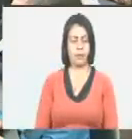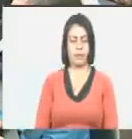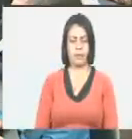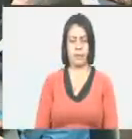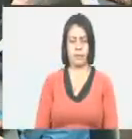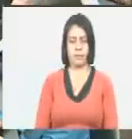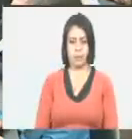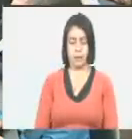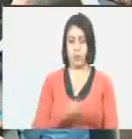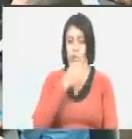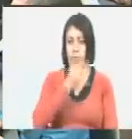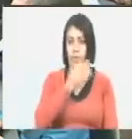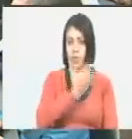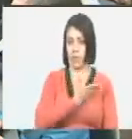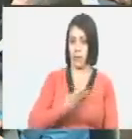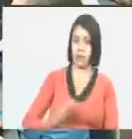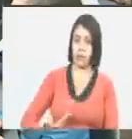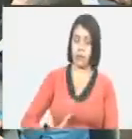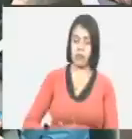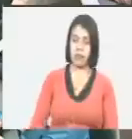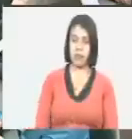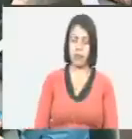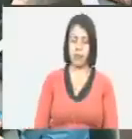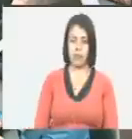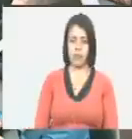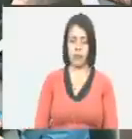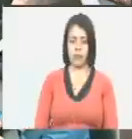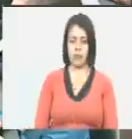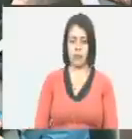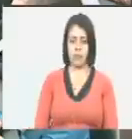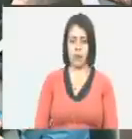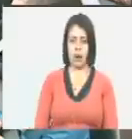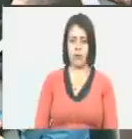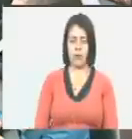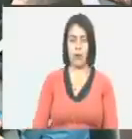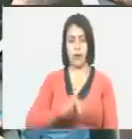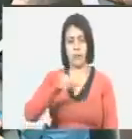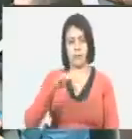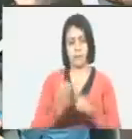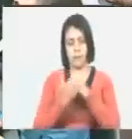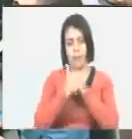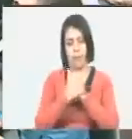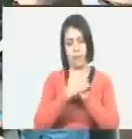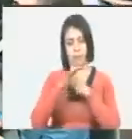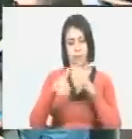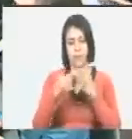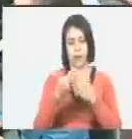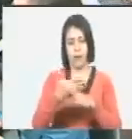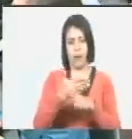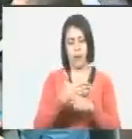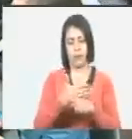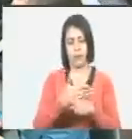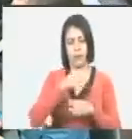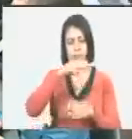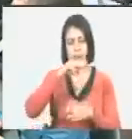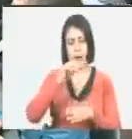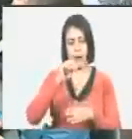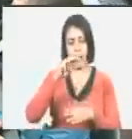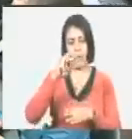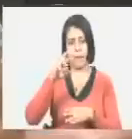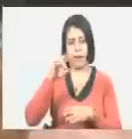Gracias, presidente. Buenas tardes a nuestra Junta Directiva, ciudadano presidente Jorge Rodríguez, nuestra vicepresidenta América